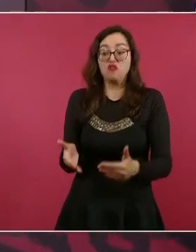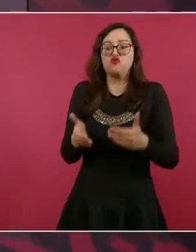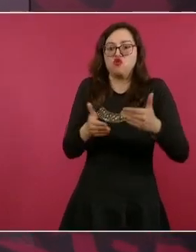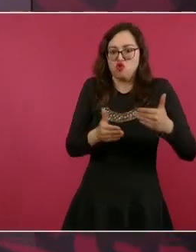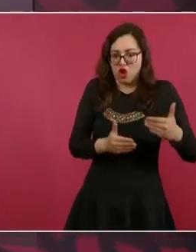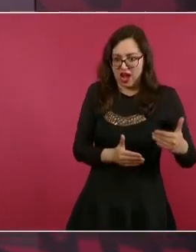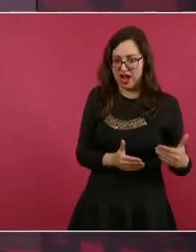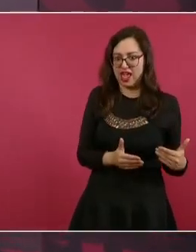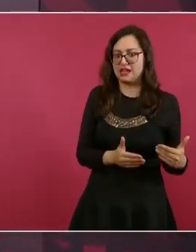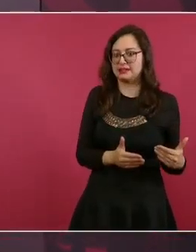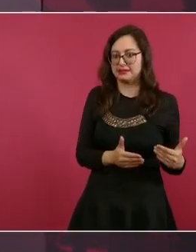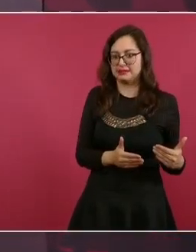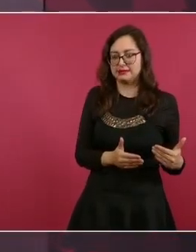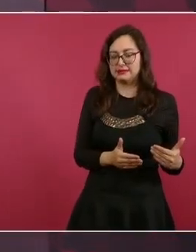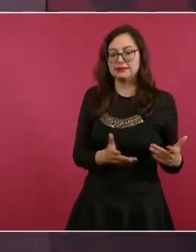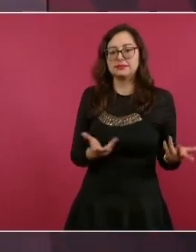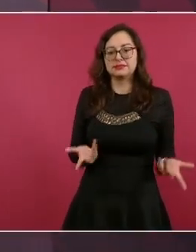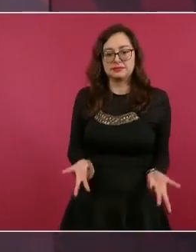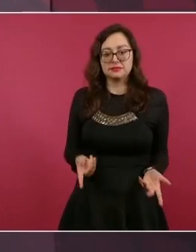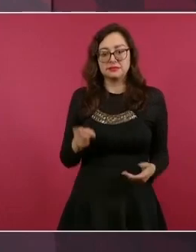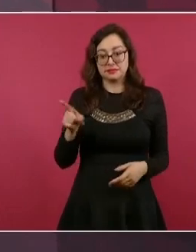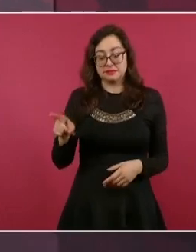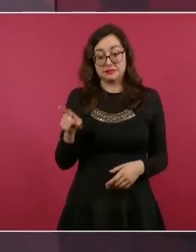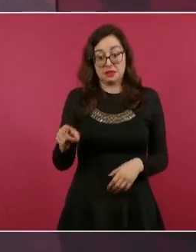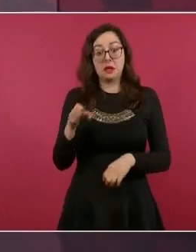jugó un papel destacadísimo